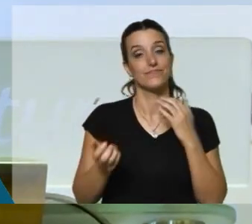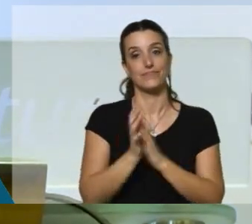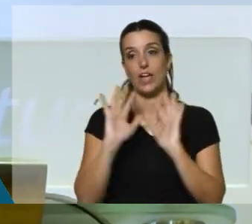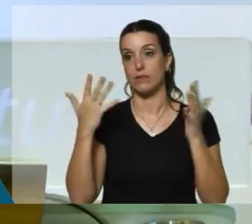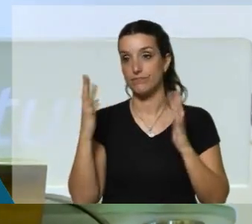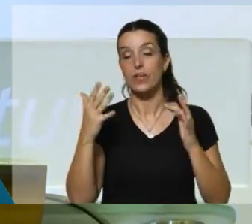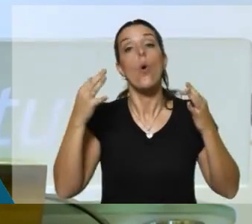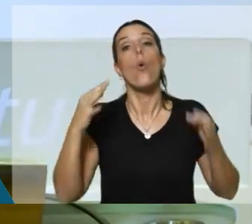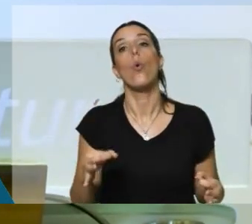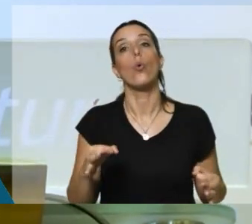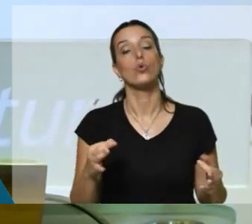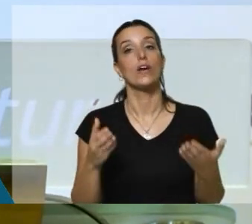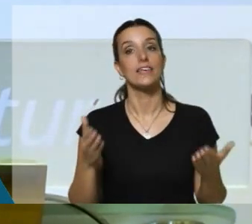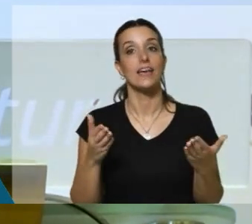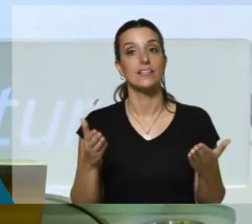Y